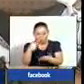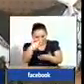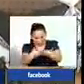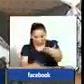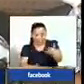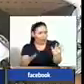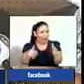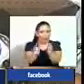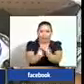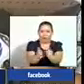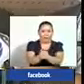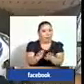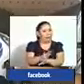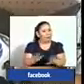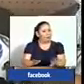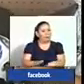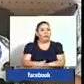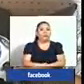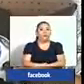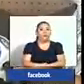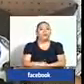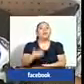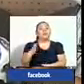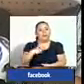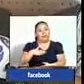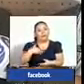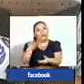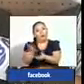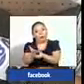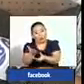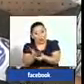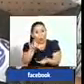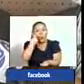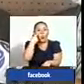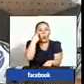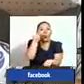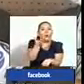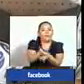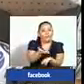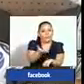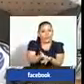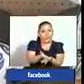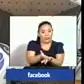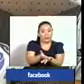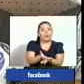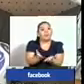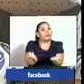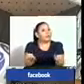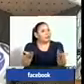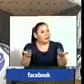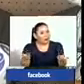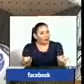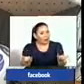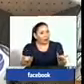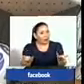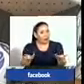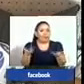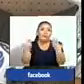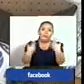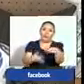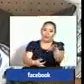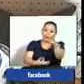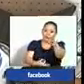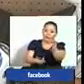delito. Hay suficientes elementos para demostrar que existe un contrato,